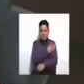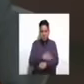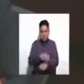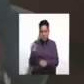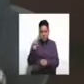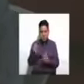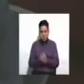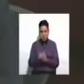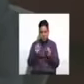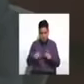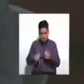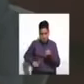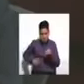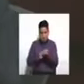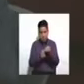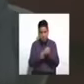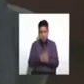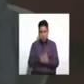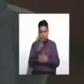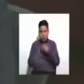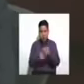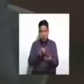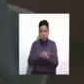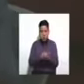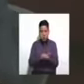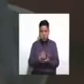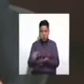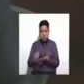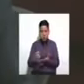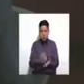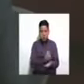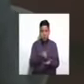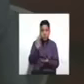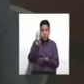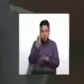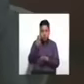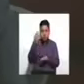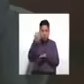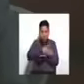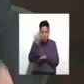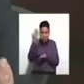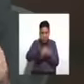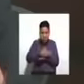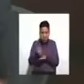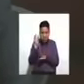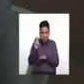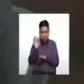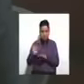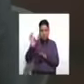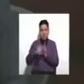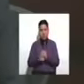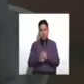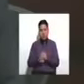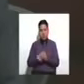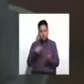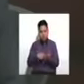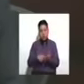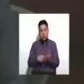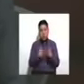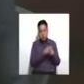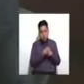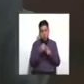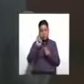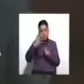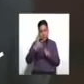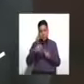es financiable y va a producir esa rentabilidad del 18% solamente con peaje. Por eso ese debate lo vamos a hacer en la Comisión